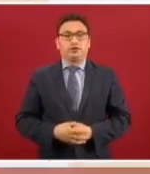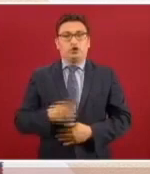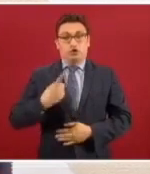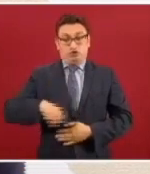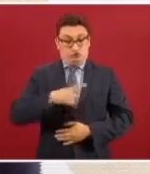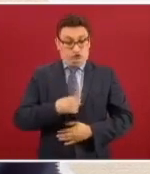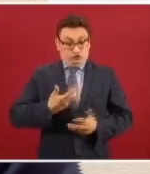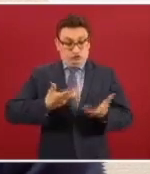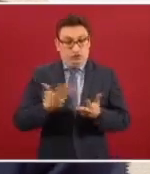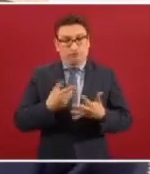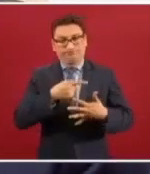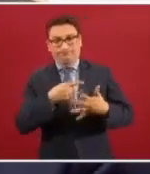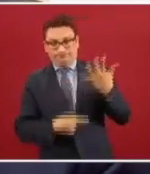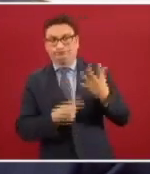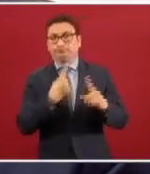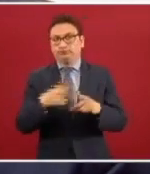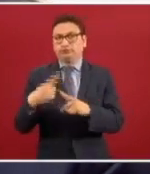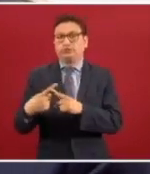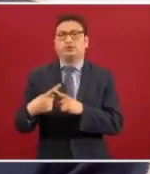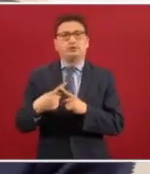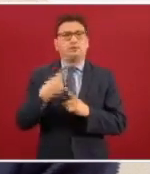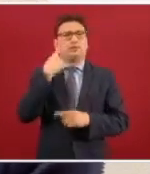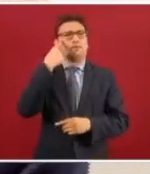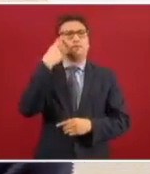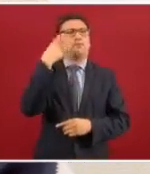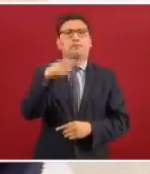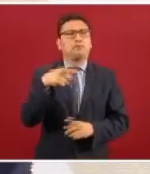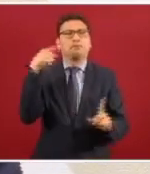acciones para reactivar